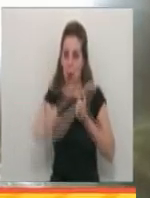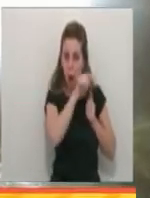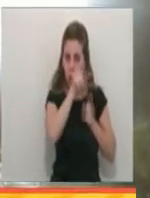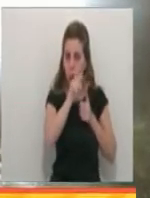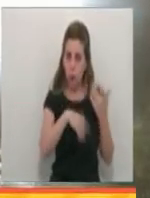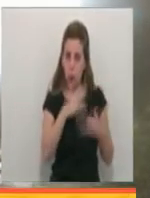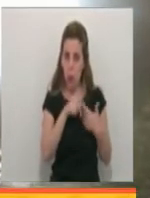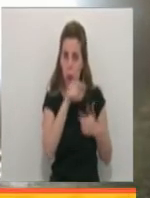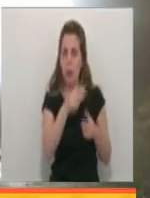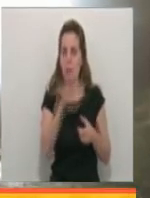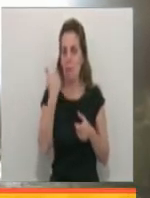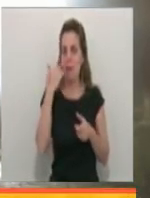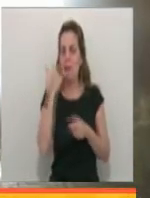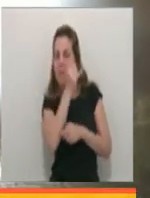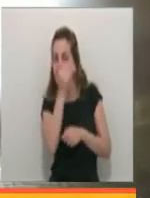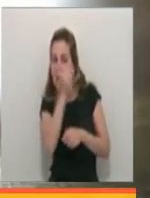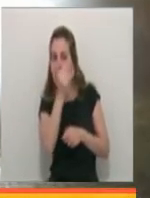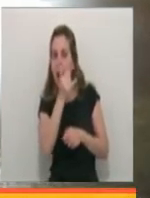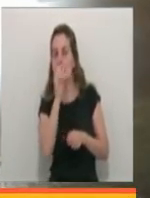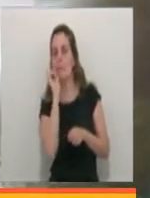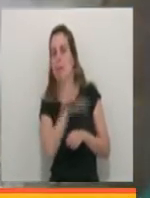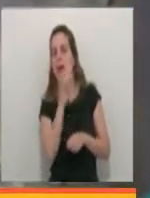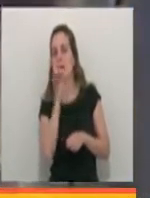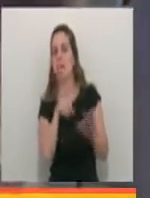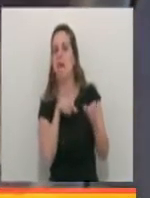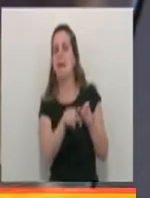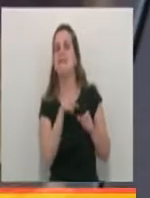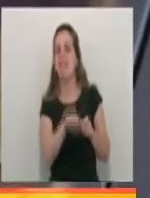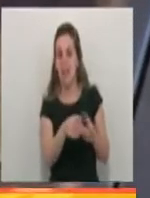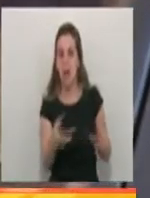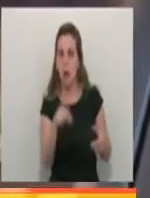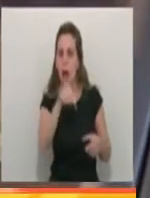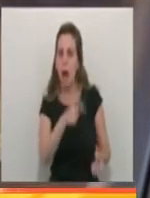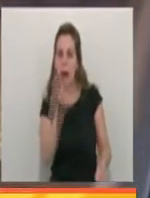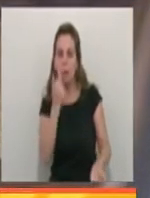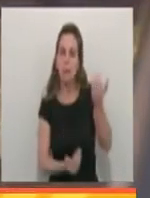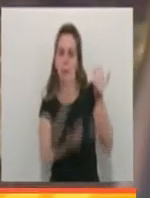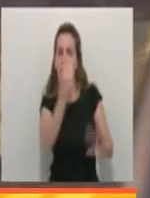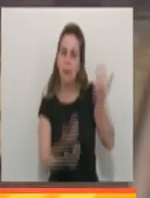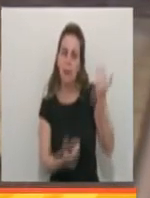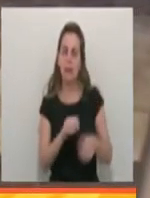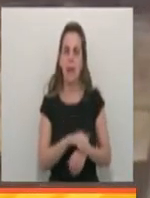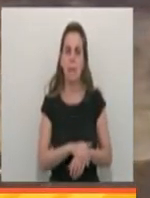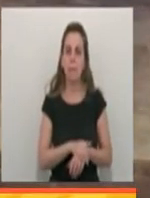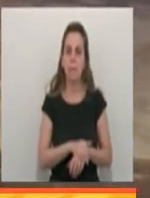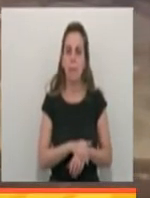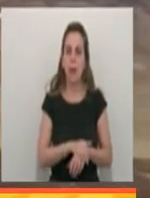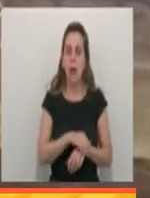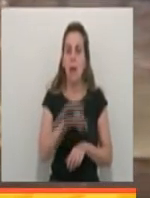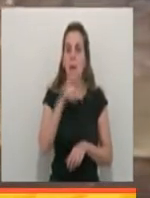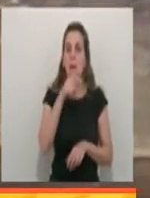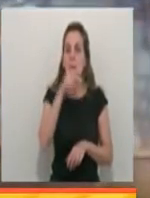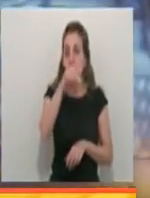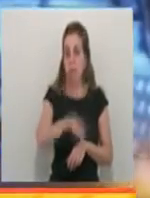hora... Sí, hay nueva información sobre los sobrevivientes. Sí, hay un sobreviviente, un futbolista, Elio Samper Nieto, uno más, ¿no? A